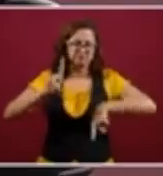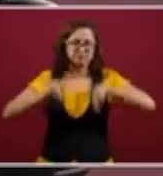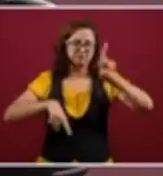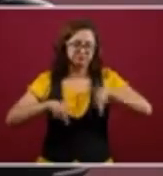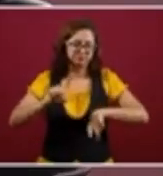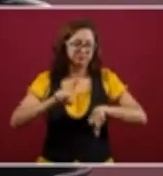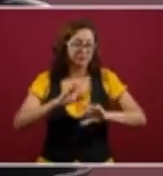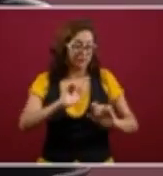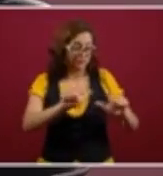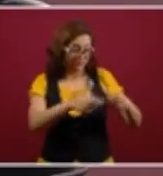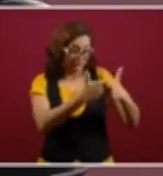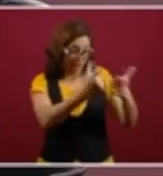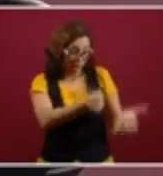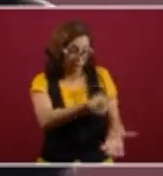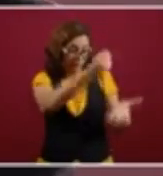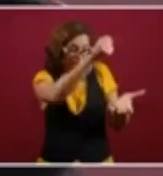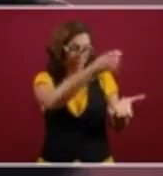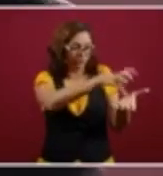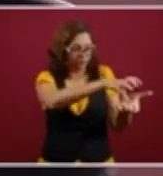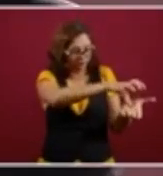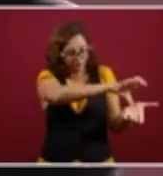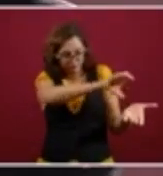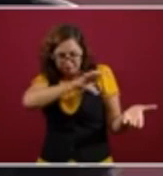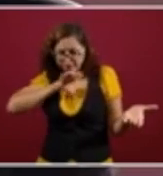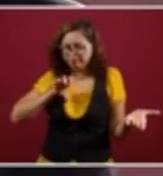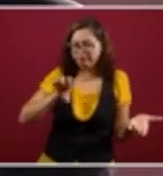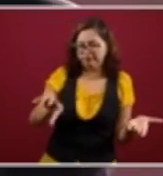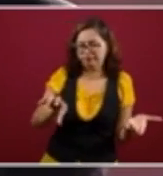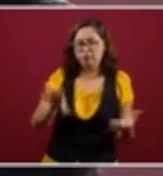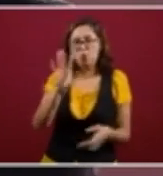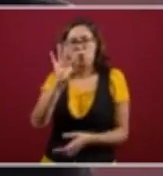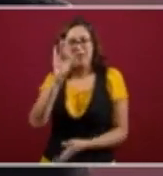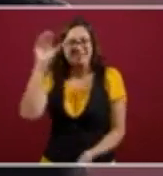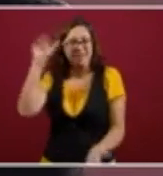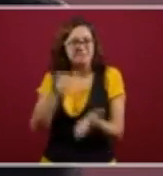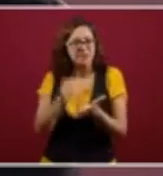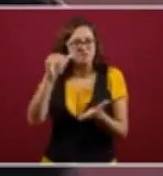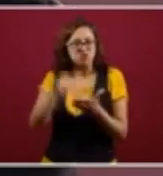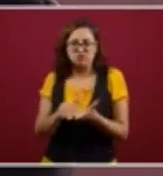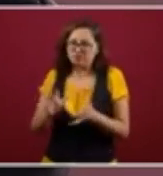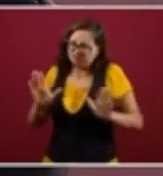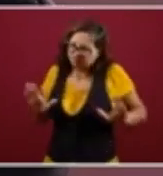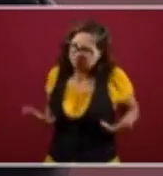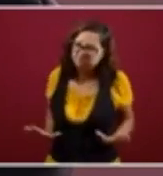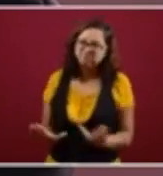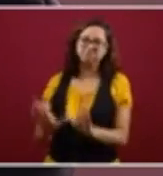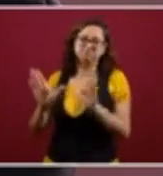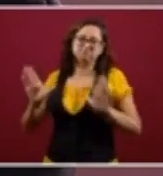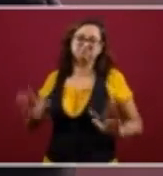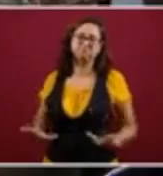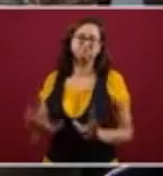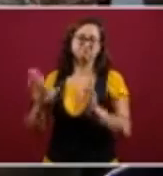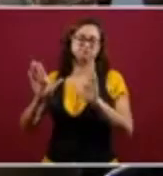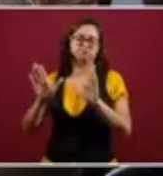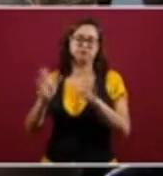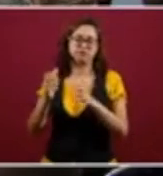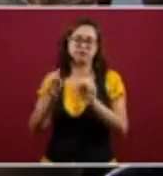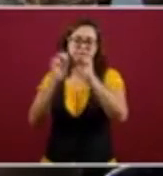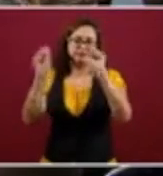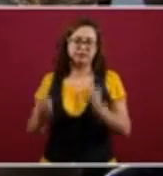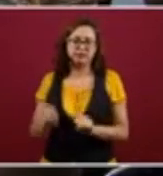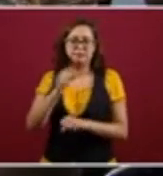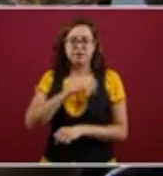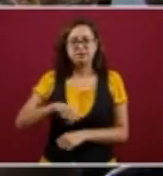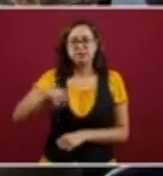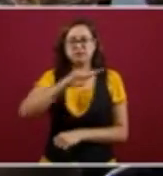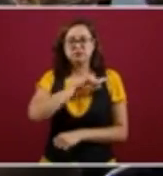Entonces, vamos a utilizar 40 mil de ese fondo. Es